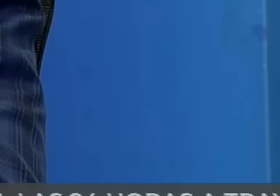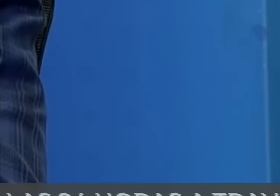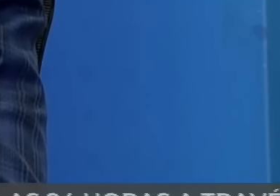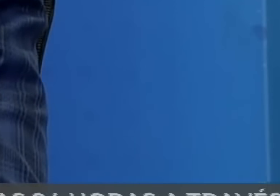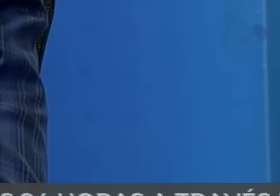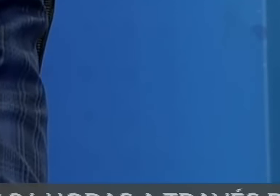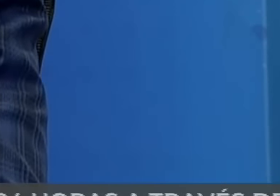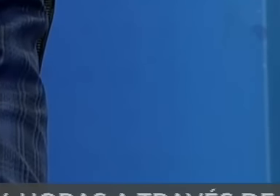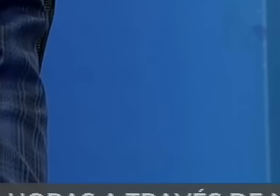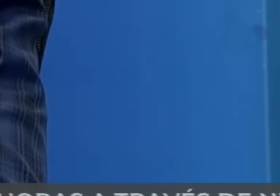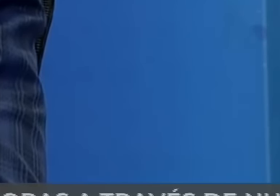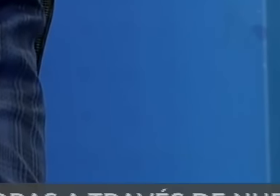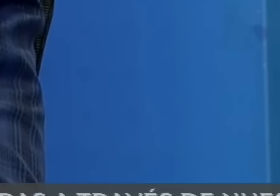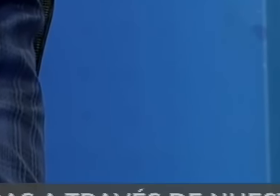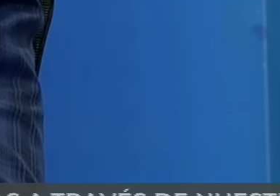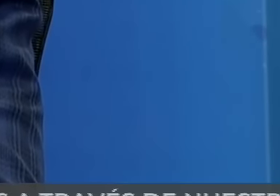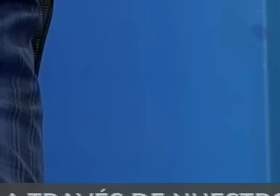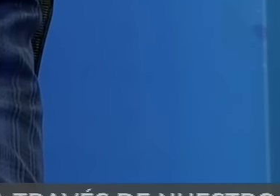Rosinés, Joan,